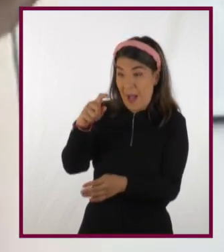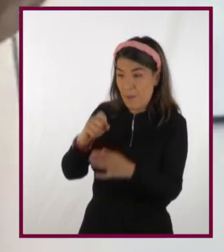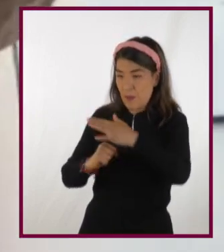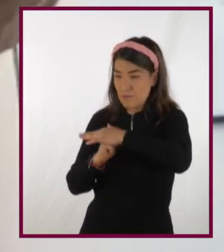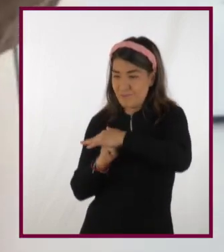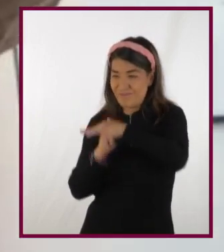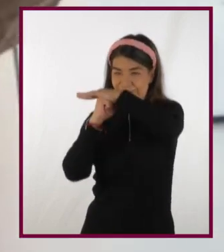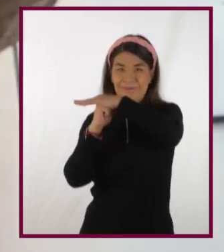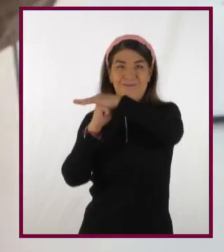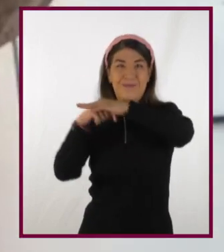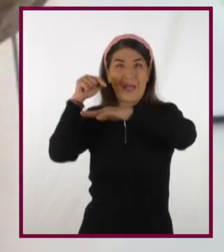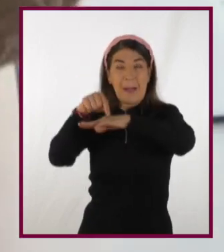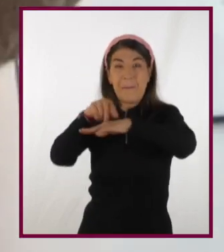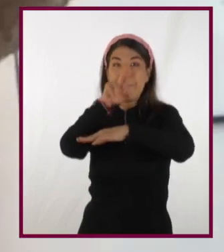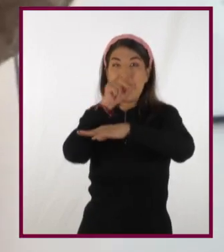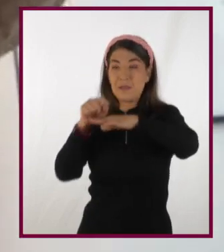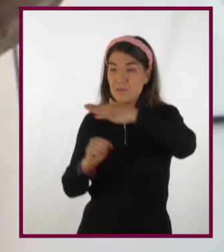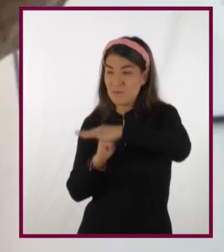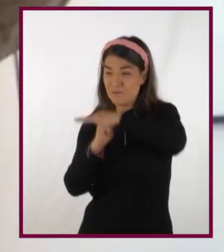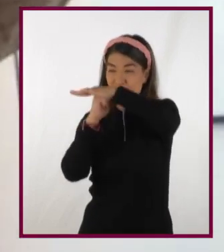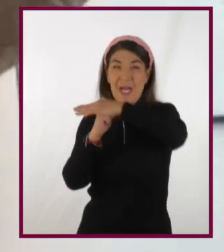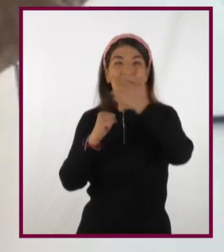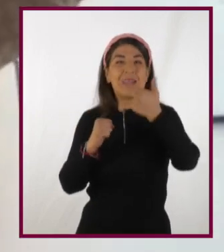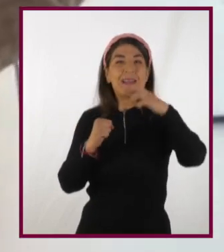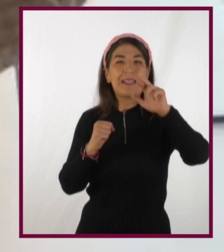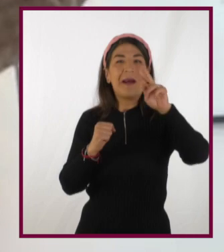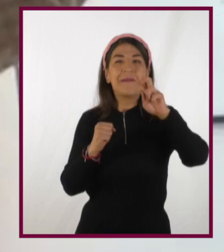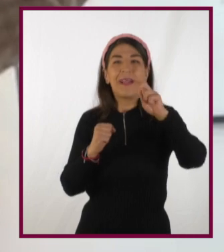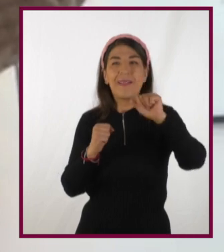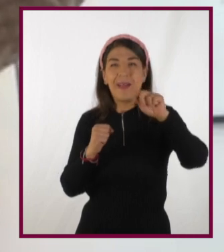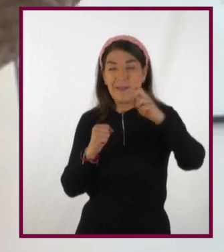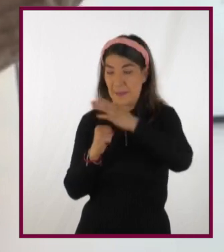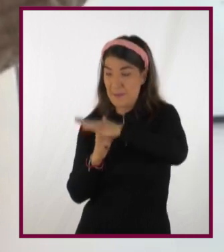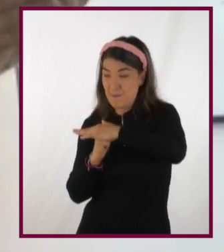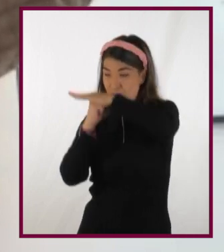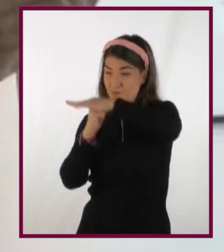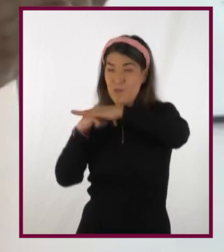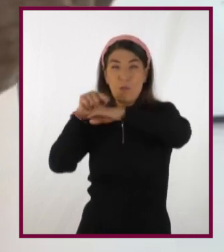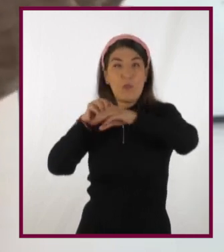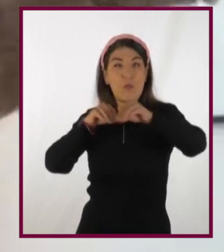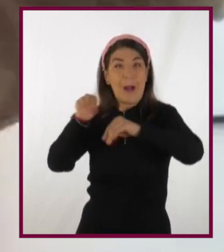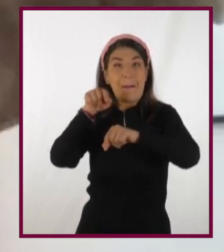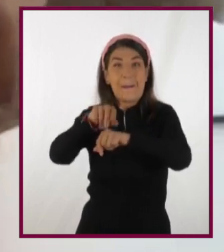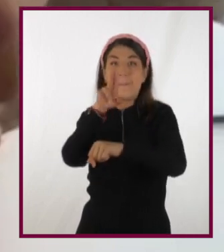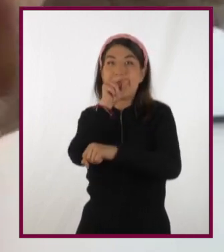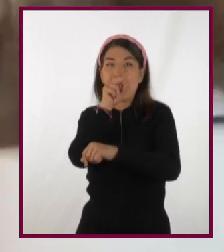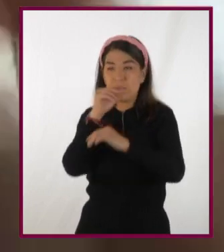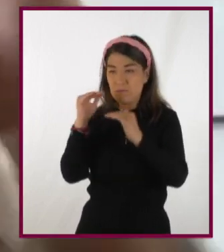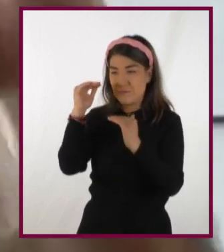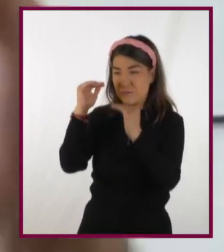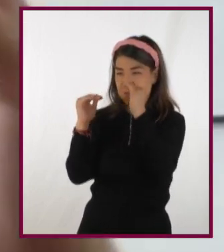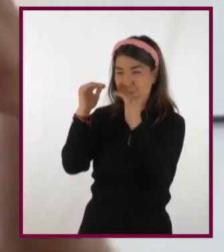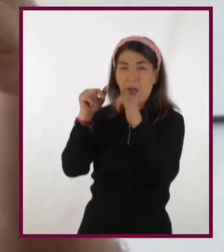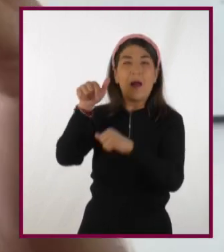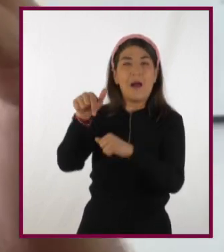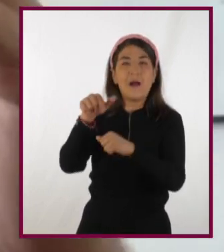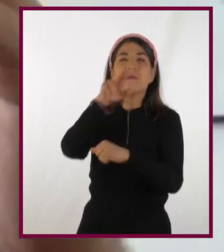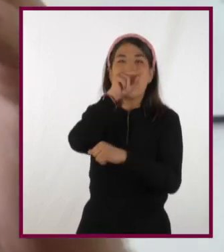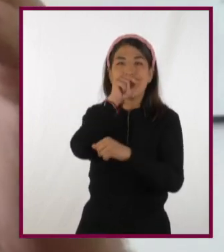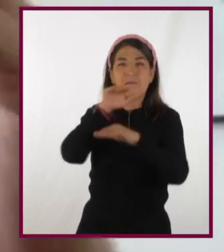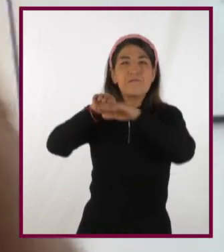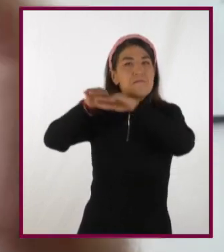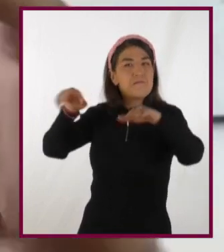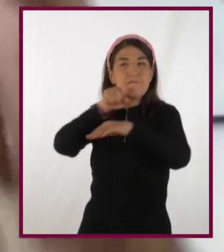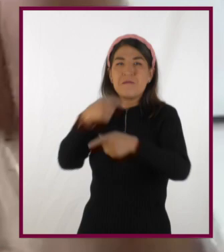el peso, el jalón de la gravedad hacia abajo, el peso del patito, ¿no? Estos se equilibran, entonces el patito está